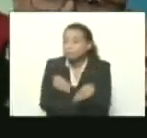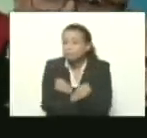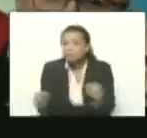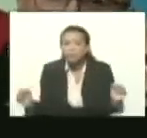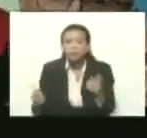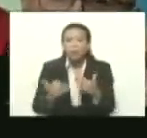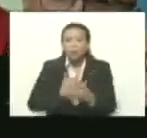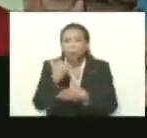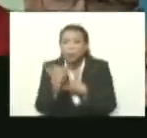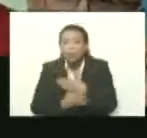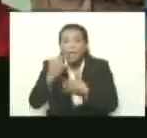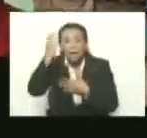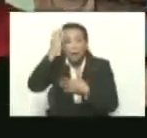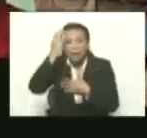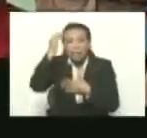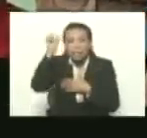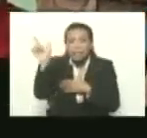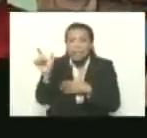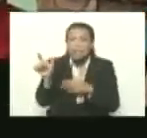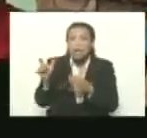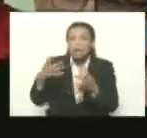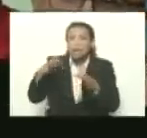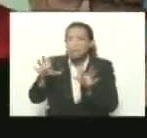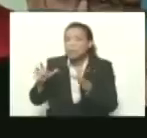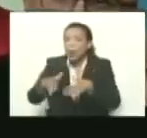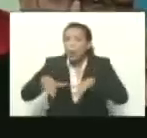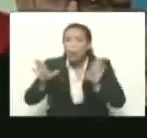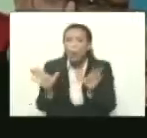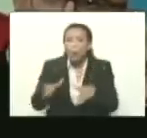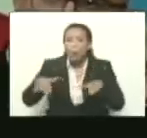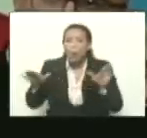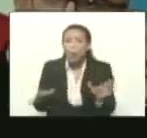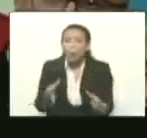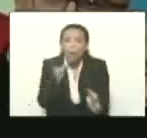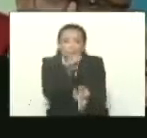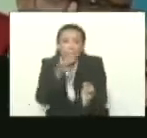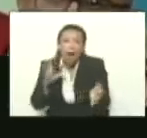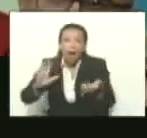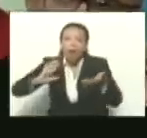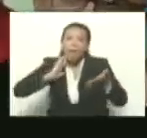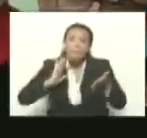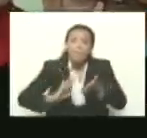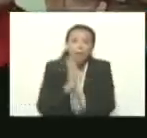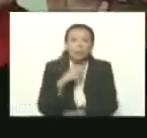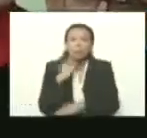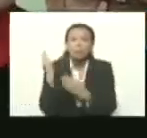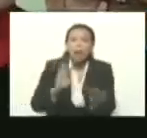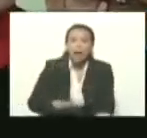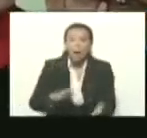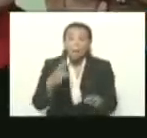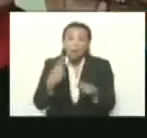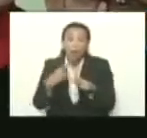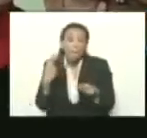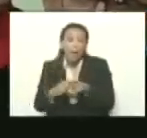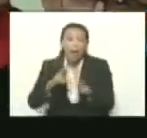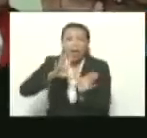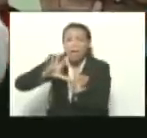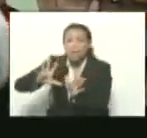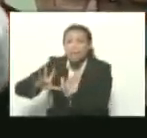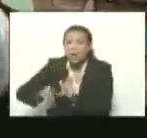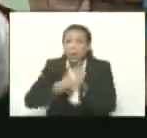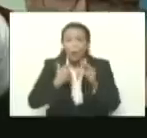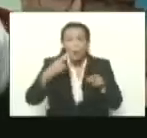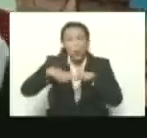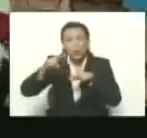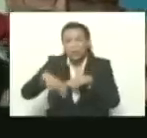gente tenía la creencia de que se llevaba a los niños, de que era un ave mala. Se ha hecho en Mérida un programa de educación ambiental muy importante